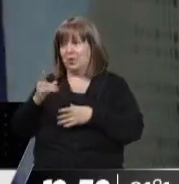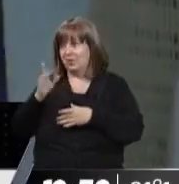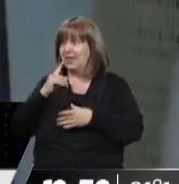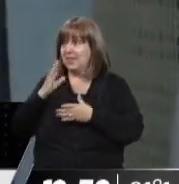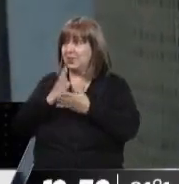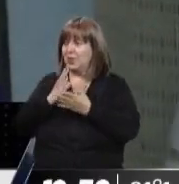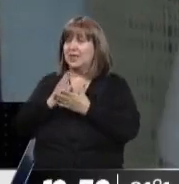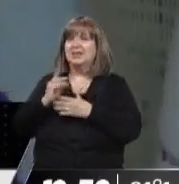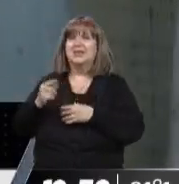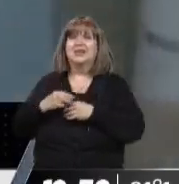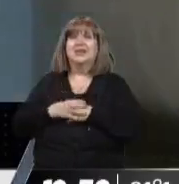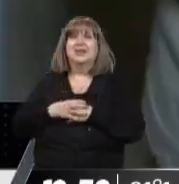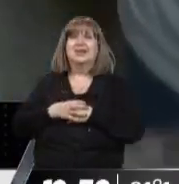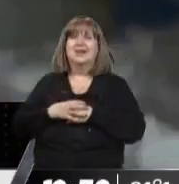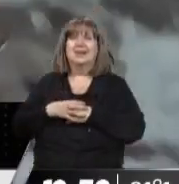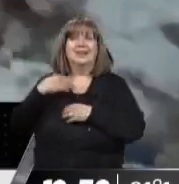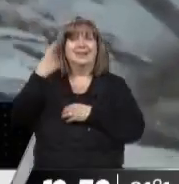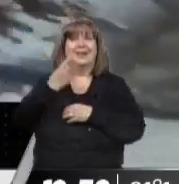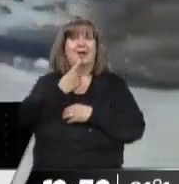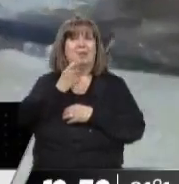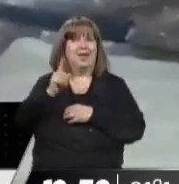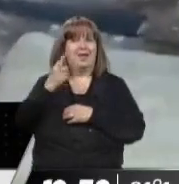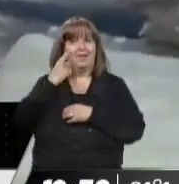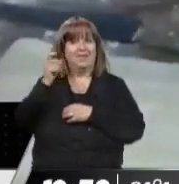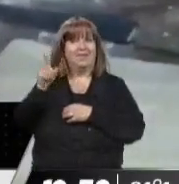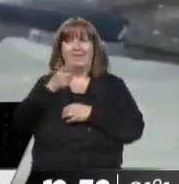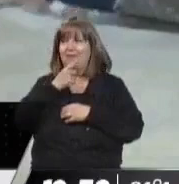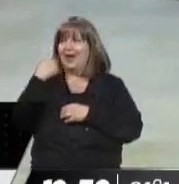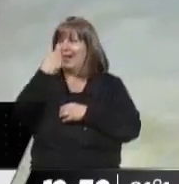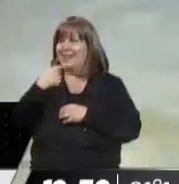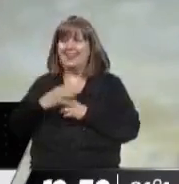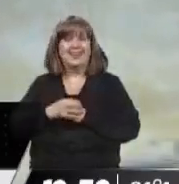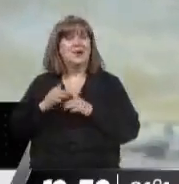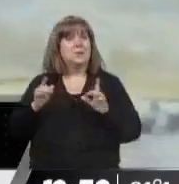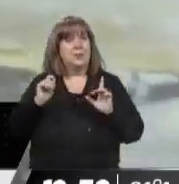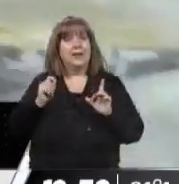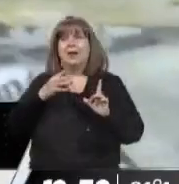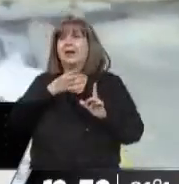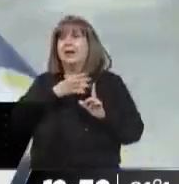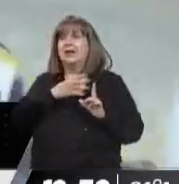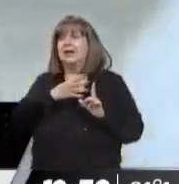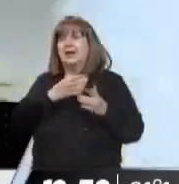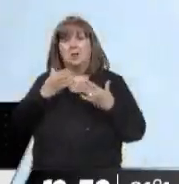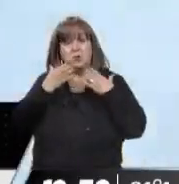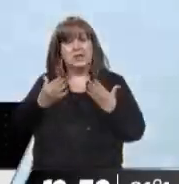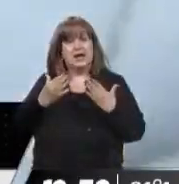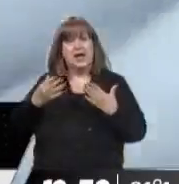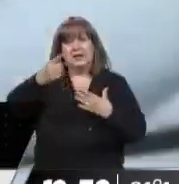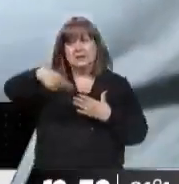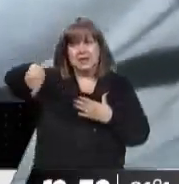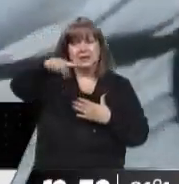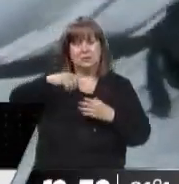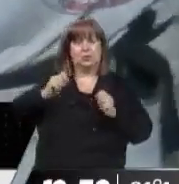Sí. Tiene cara de pícara esta niña, ¿puede ser? Y se ríe, bonita. Chicos, no queríamos dejar de mostrarle este. La verdad que estamos